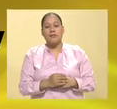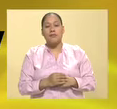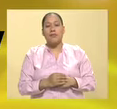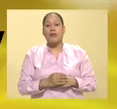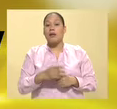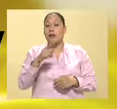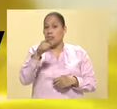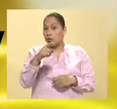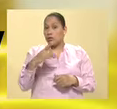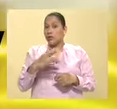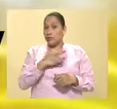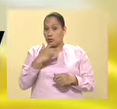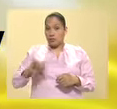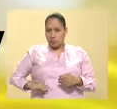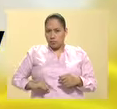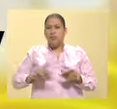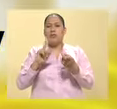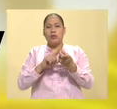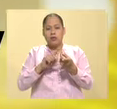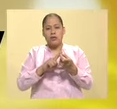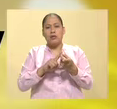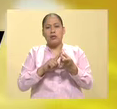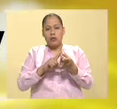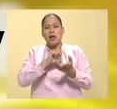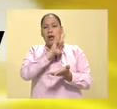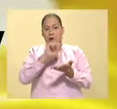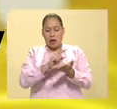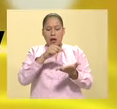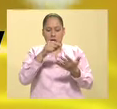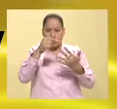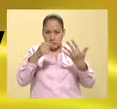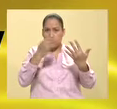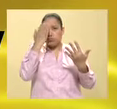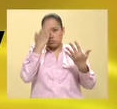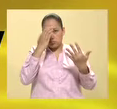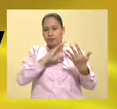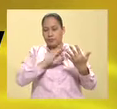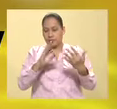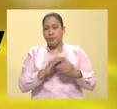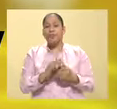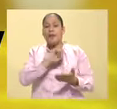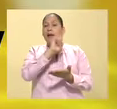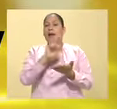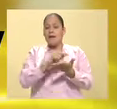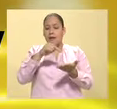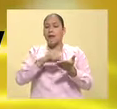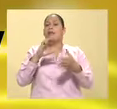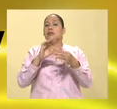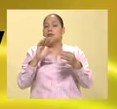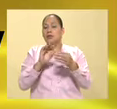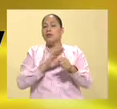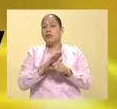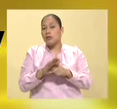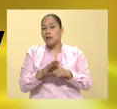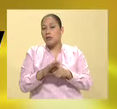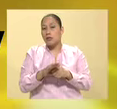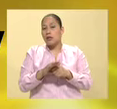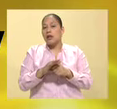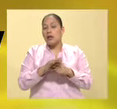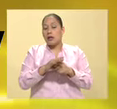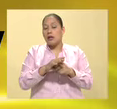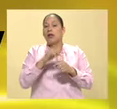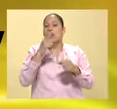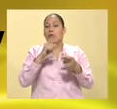Si tienen interés, hay que consultar directamente esta ley. Ahora, a ver, ¿qué nos dice la ley? Empiezan los derechos prácticamente